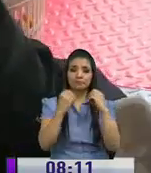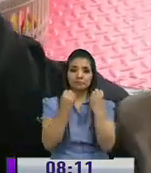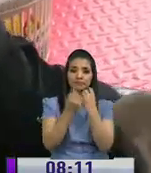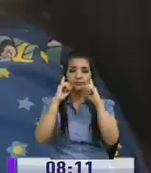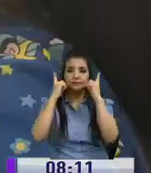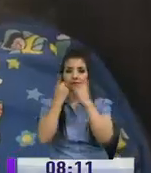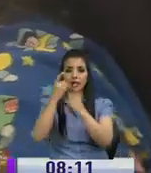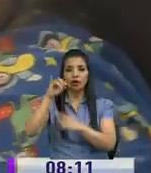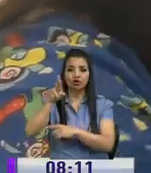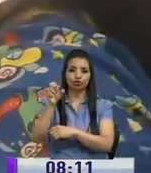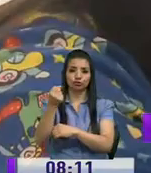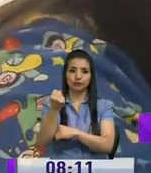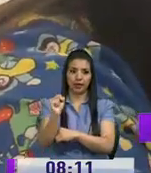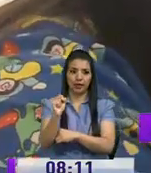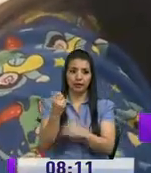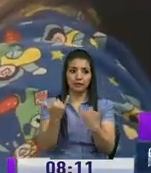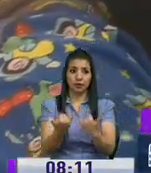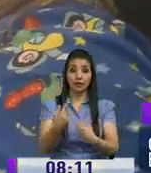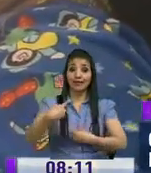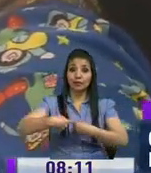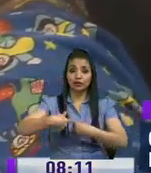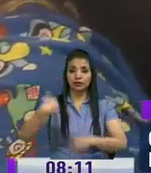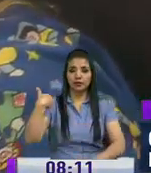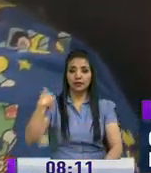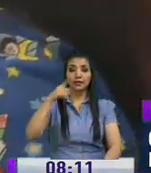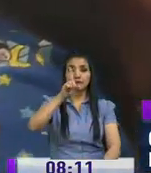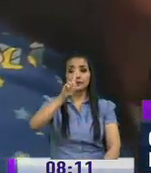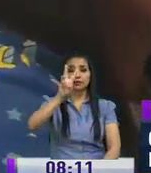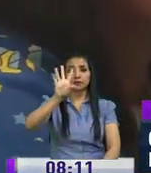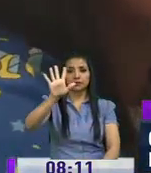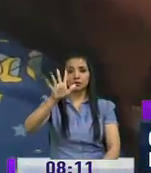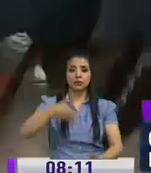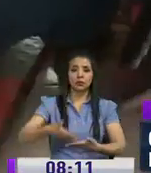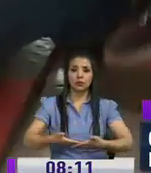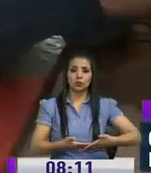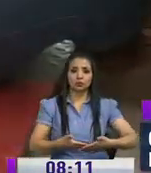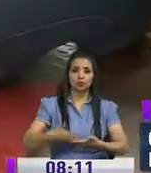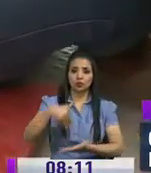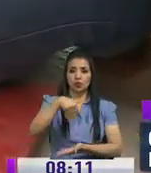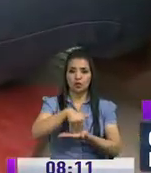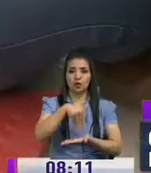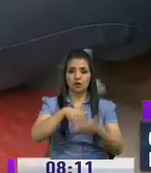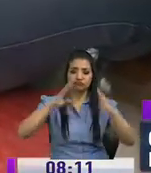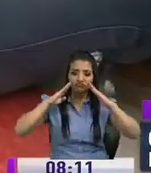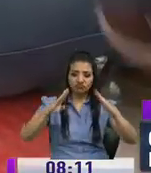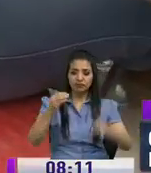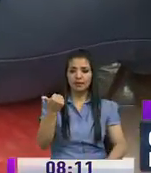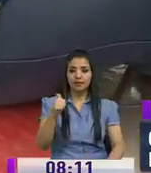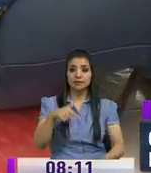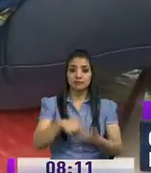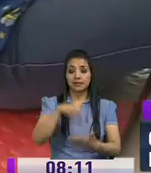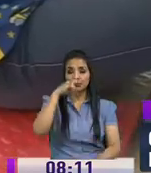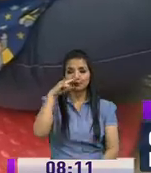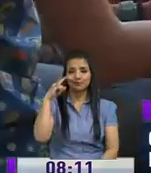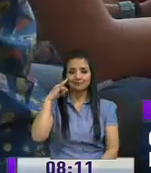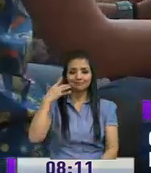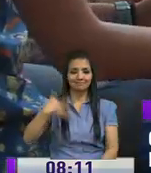José. Actualmente Quito cuenta con 165 guaguacentros que atienden a más de 10.000 niños y